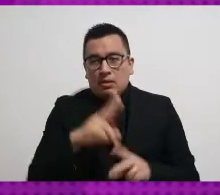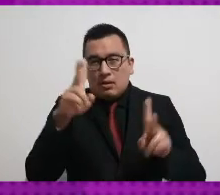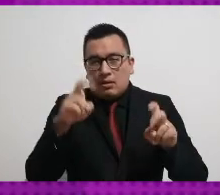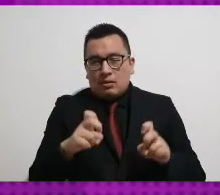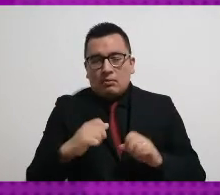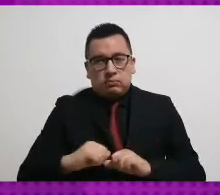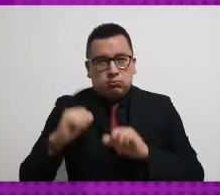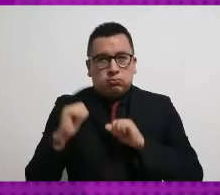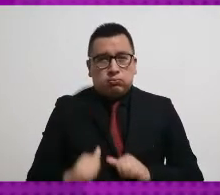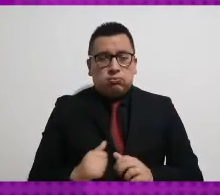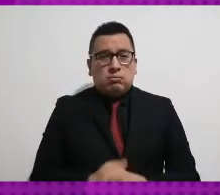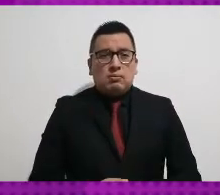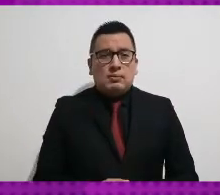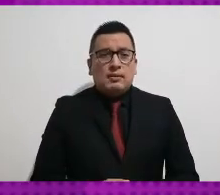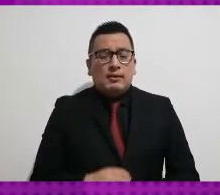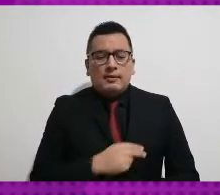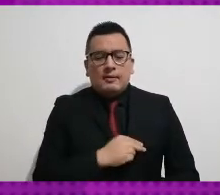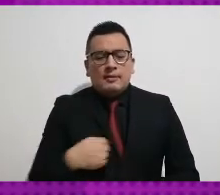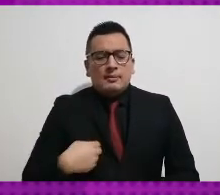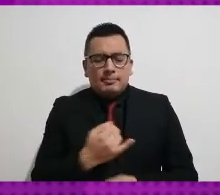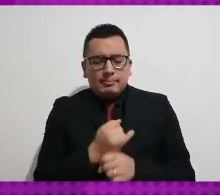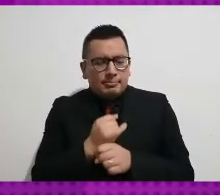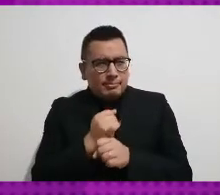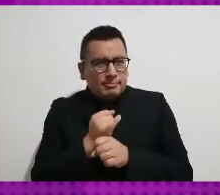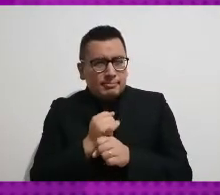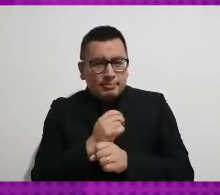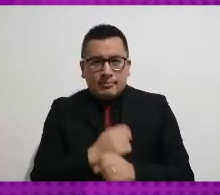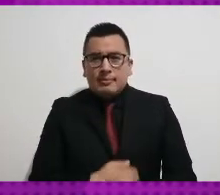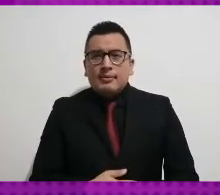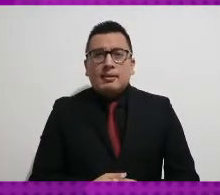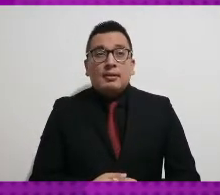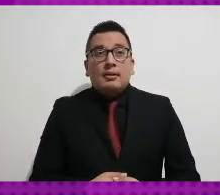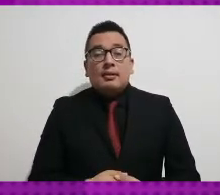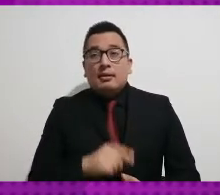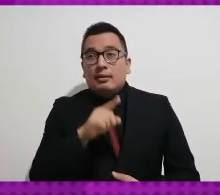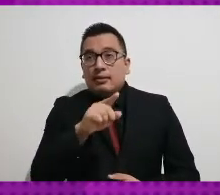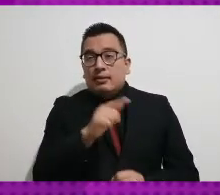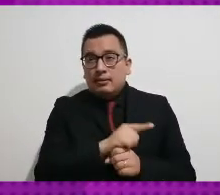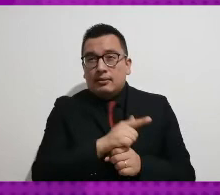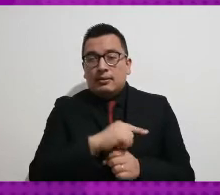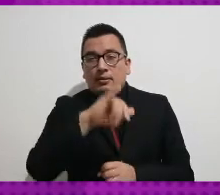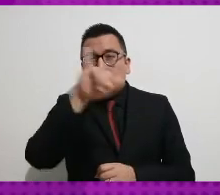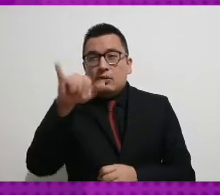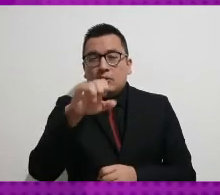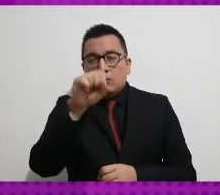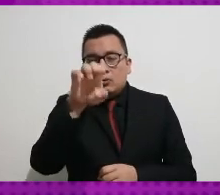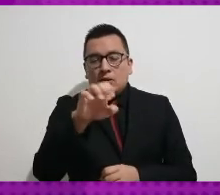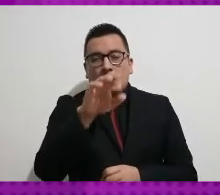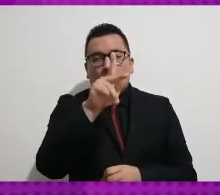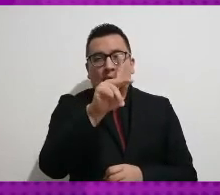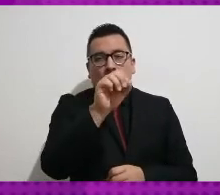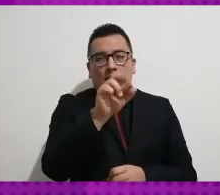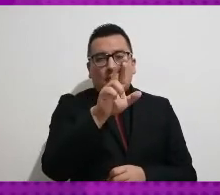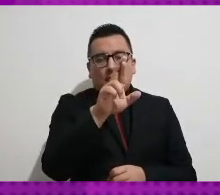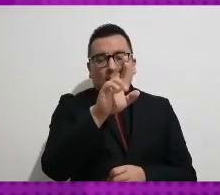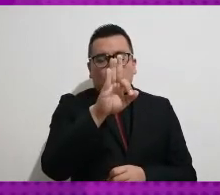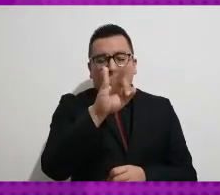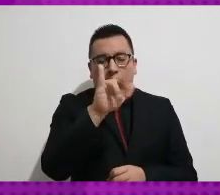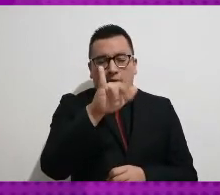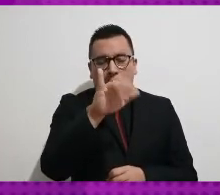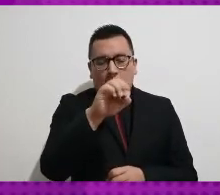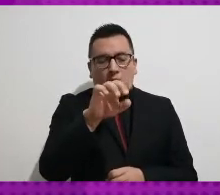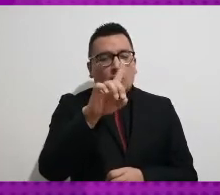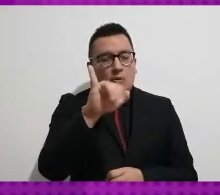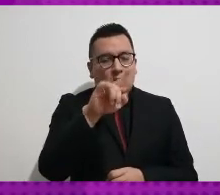Responsabilidades Administrativas, nuestra autoridad investigadora, que en este momento está a cargo del licenciado José Porfirio Díaz Valdés,